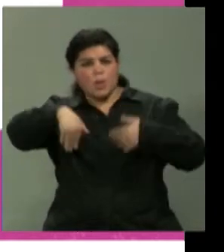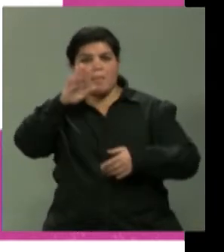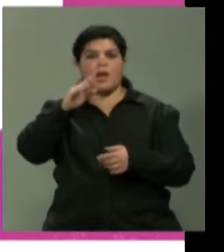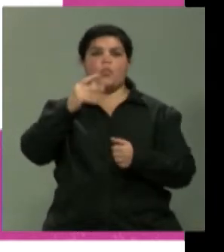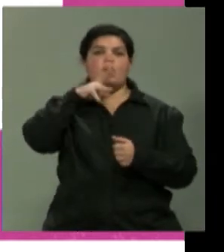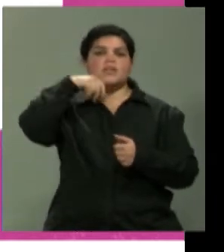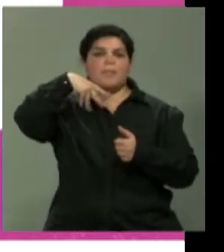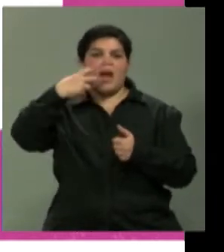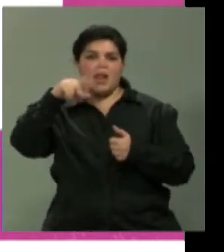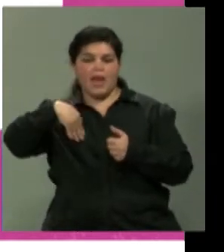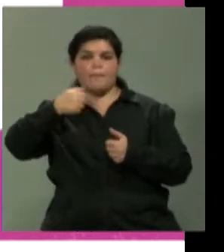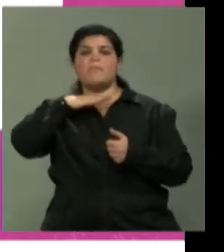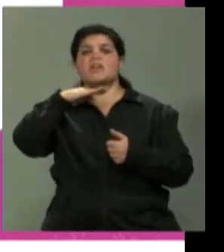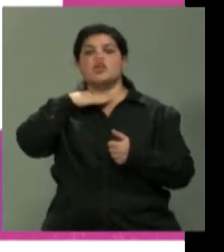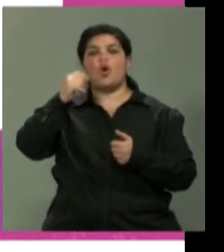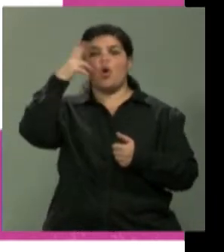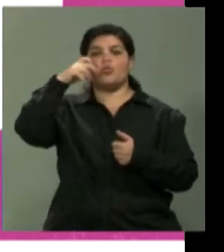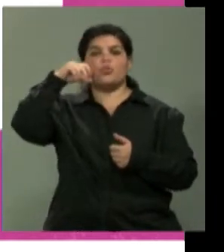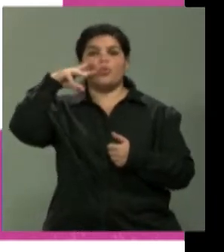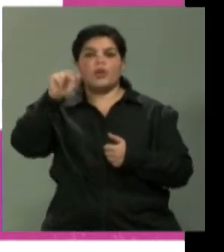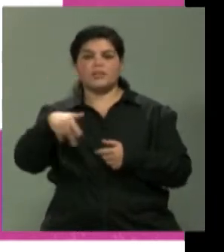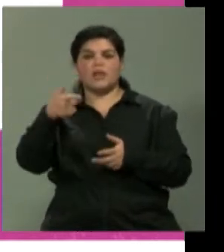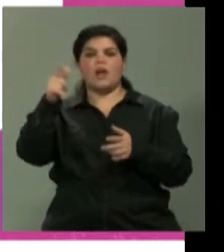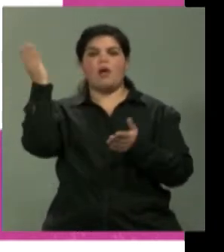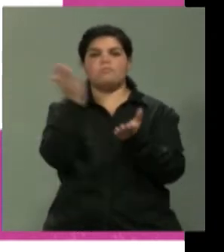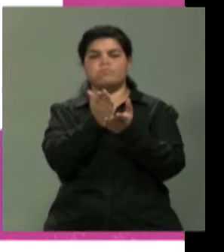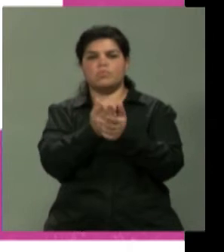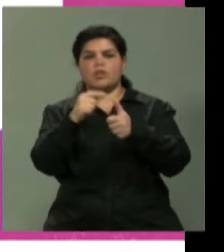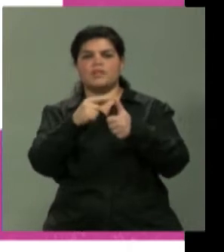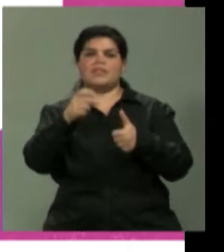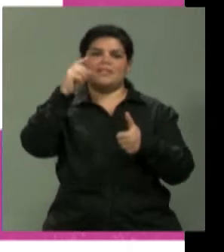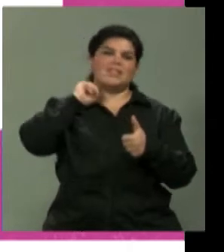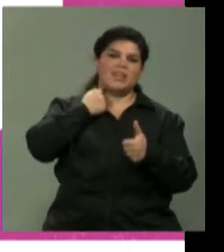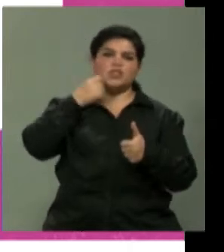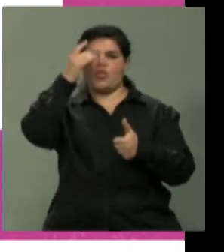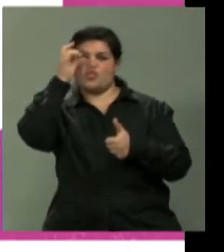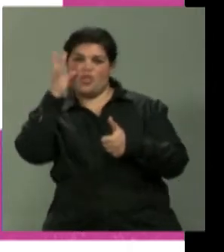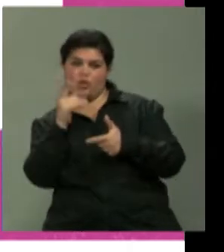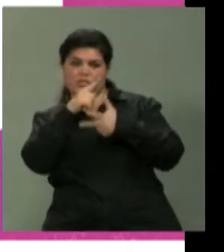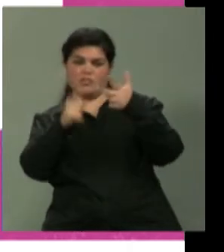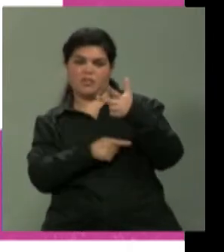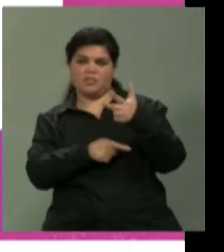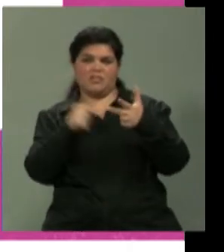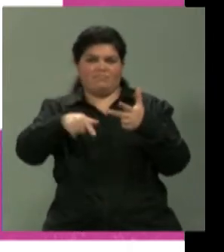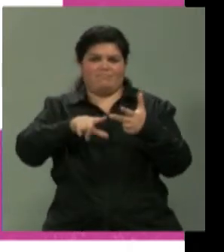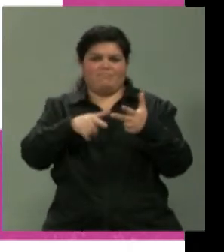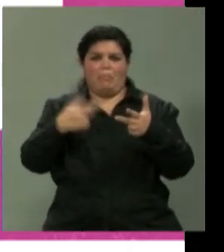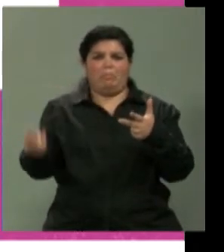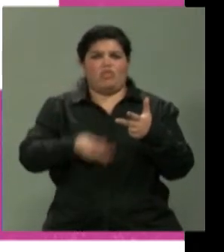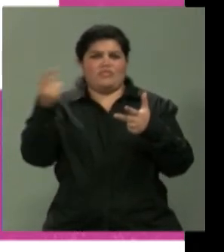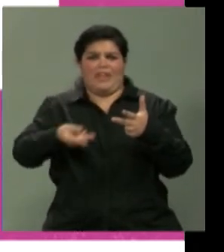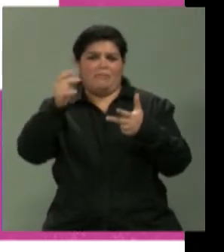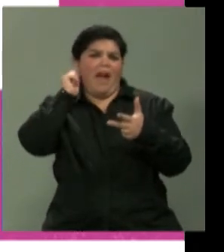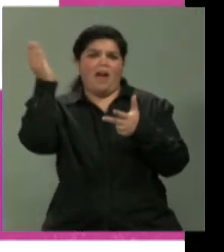Guatemala, México y Honduras. Edad de imputabilidad en esos países, 13, 12 y 12, como lo veíamos en el informe. Ven que no sirve bajarla, dice esta